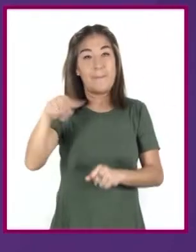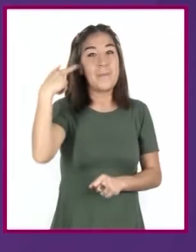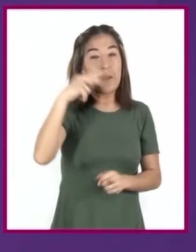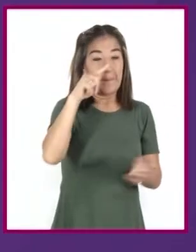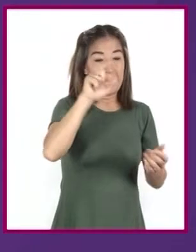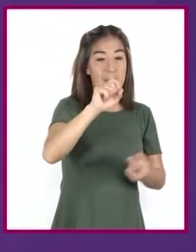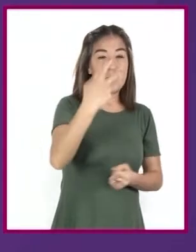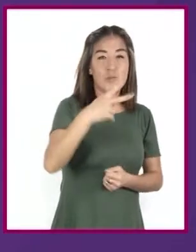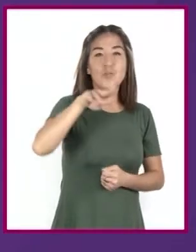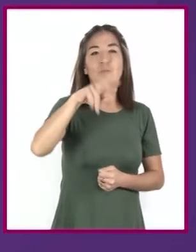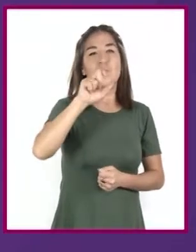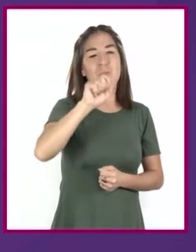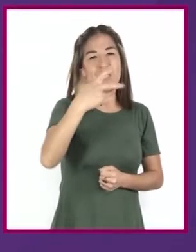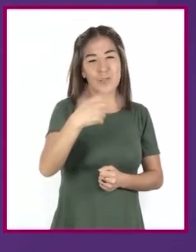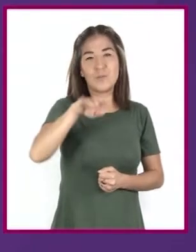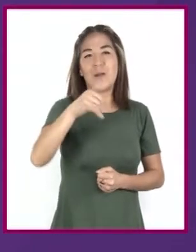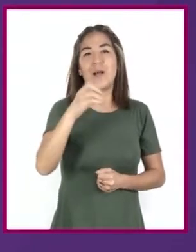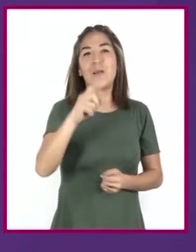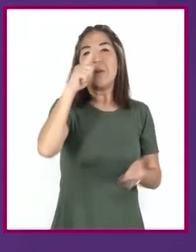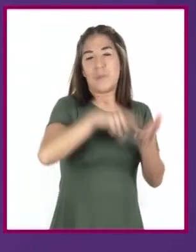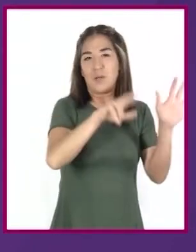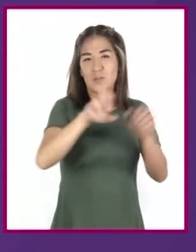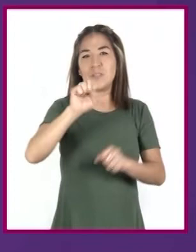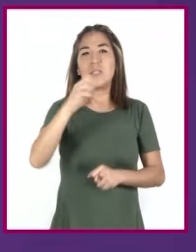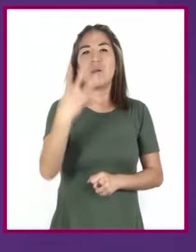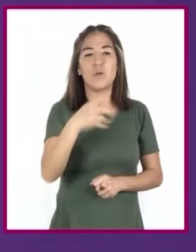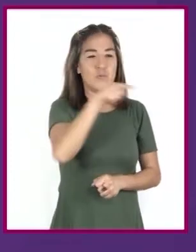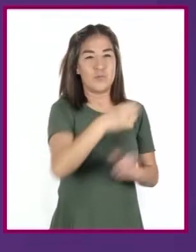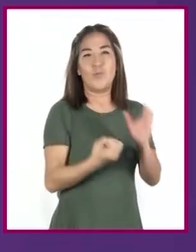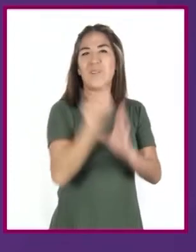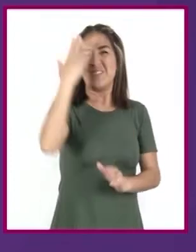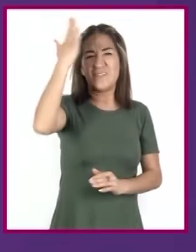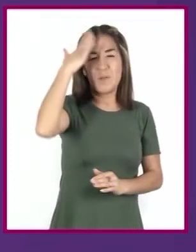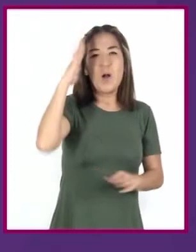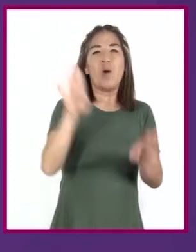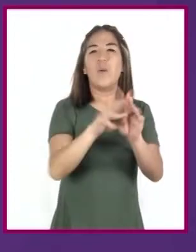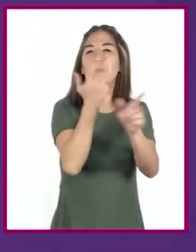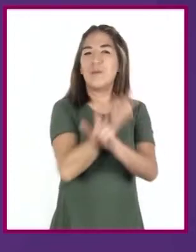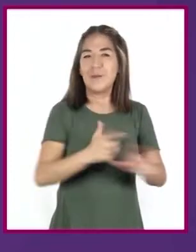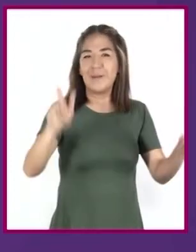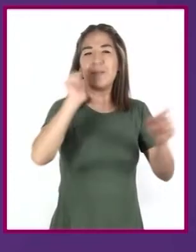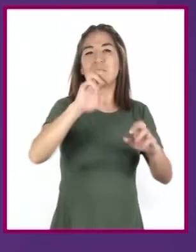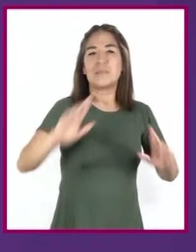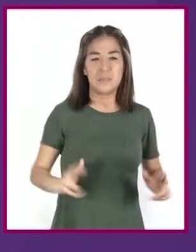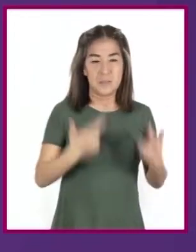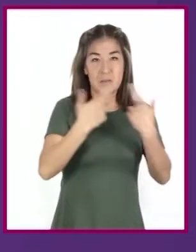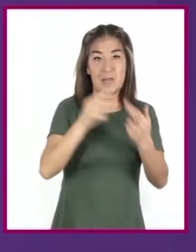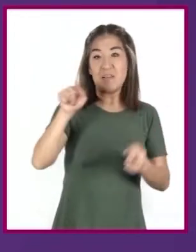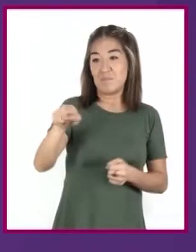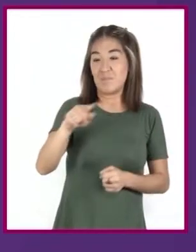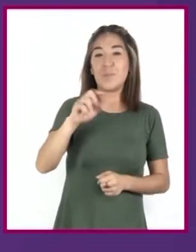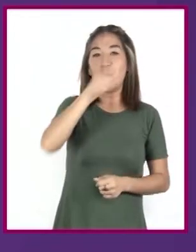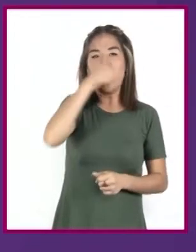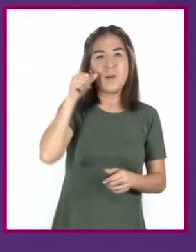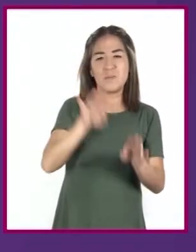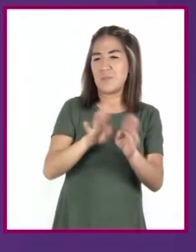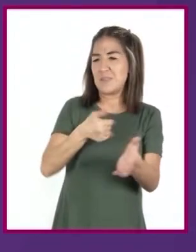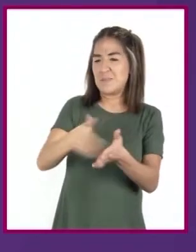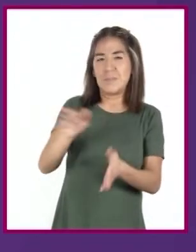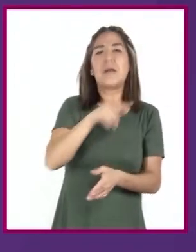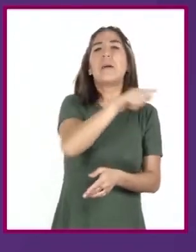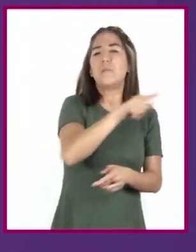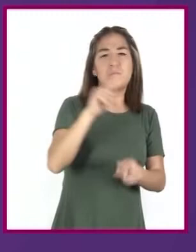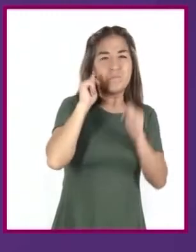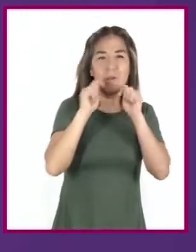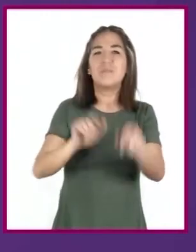de 1864. Con su política liberal, ratificó la libertad religiosa que Juárez propuso y defendió a los